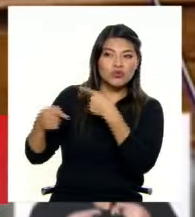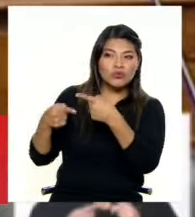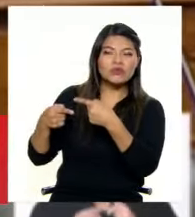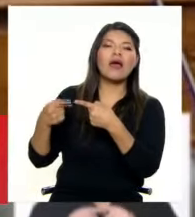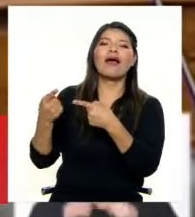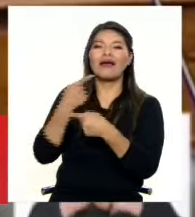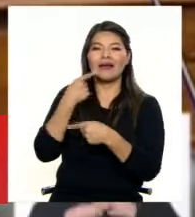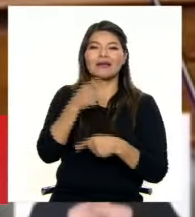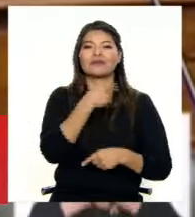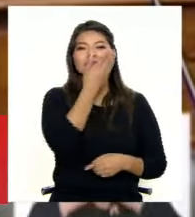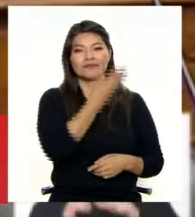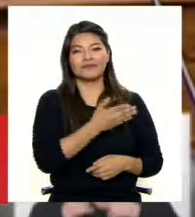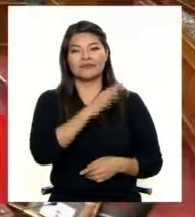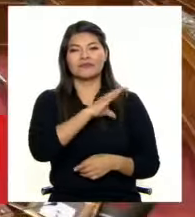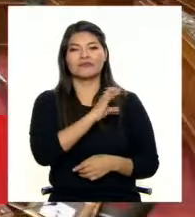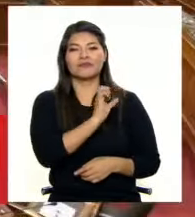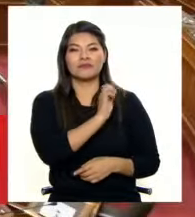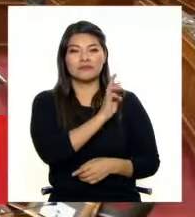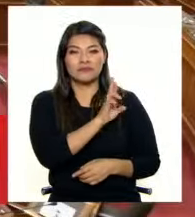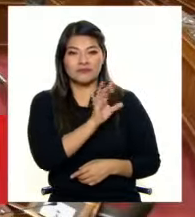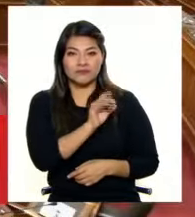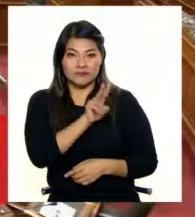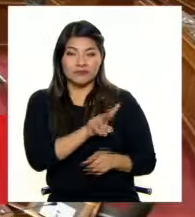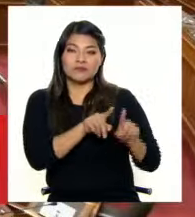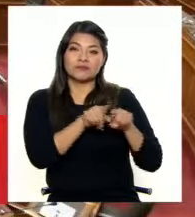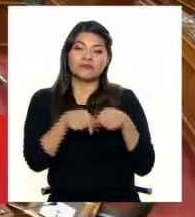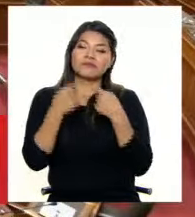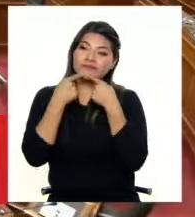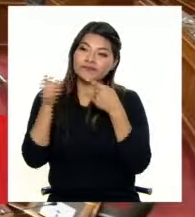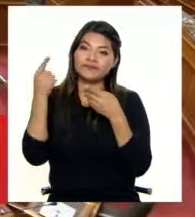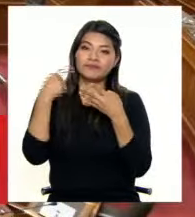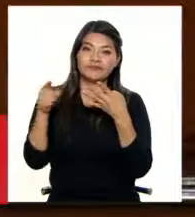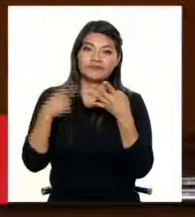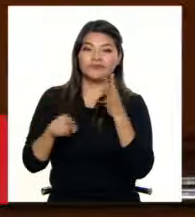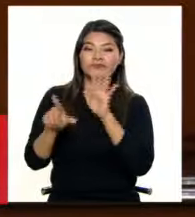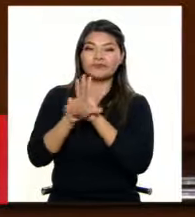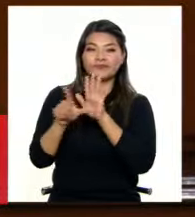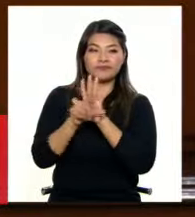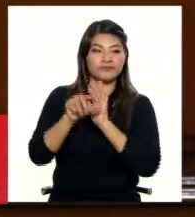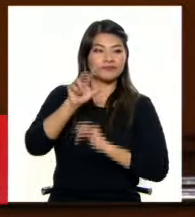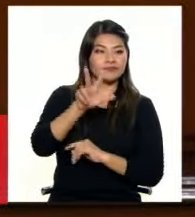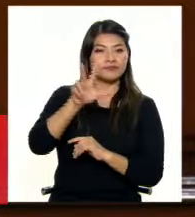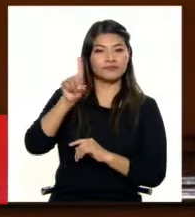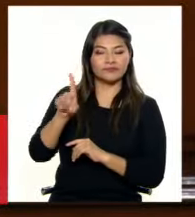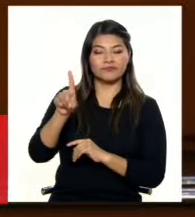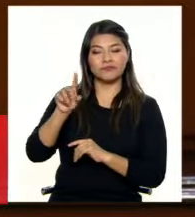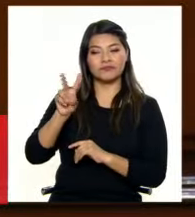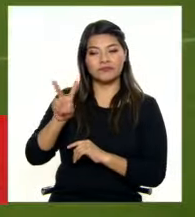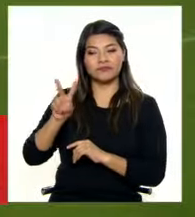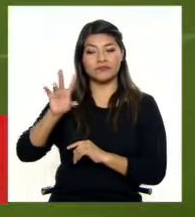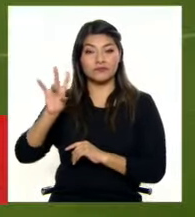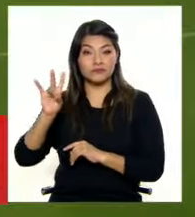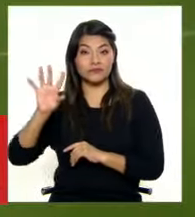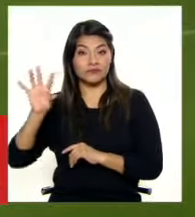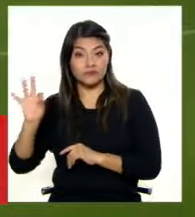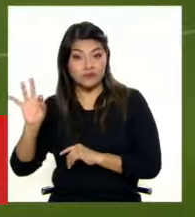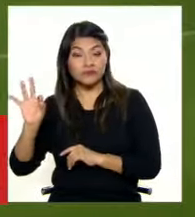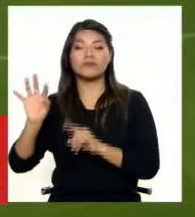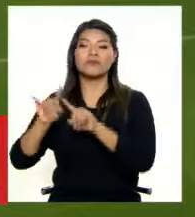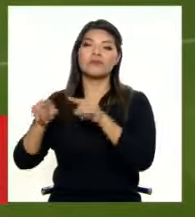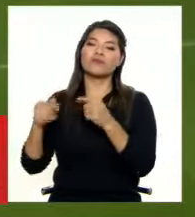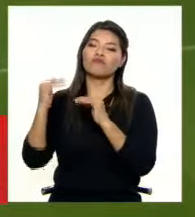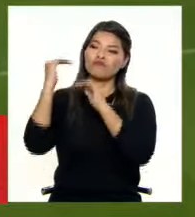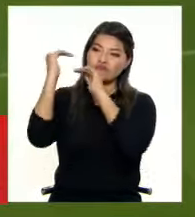manera, César Revilla sustentó la modificación de los alcances de la Ley 31279, que regula el